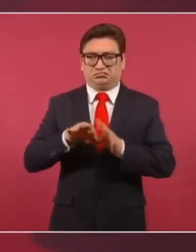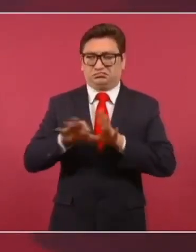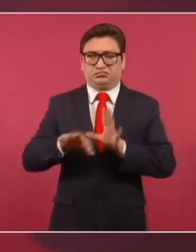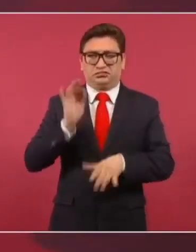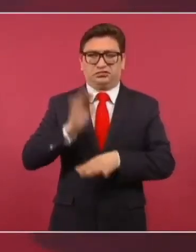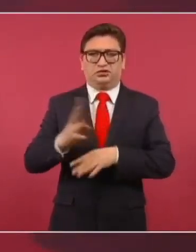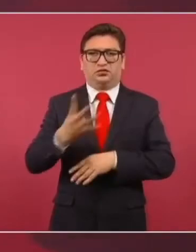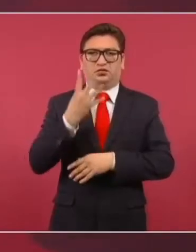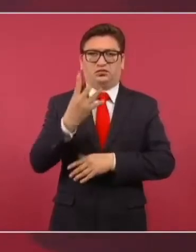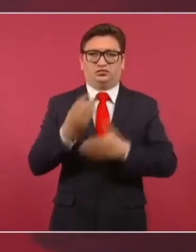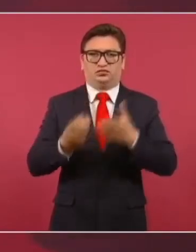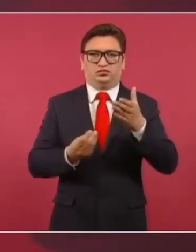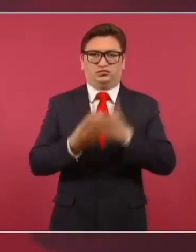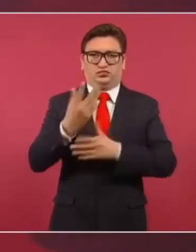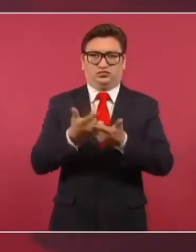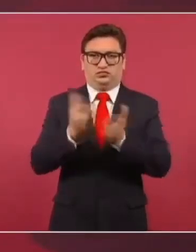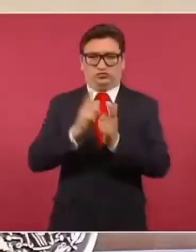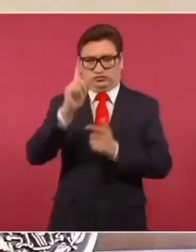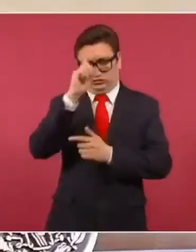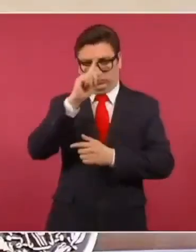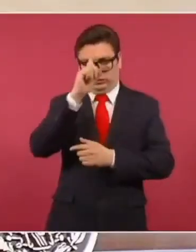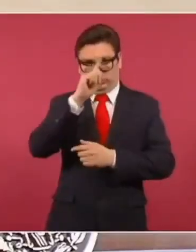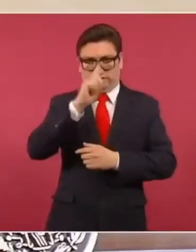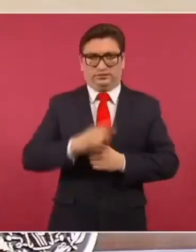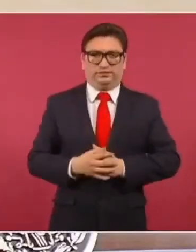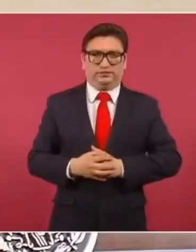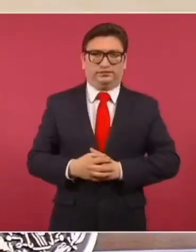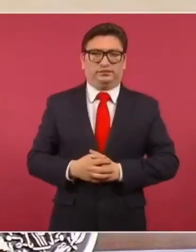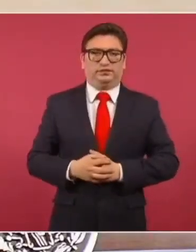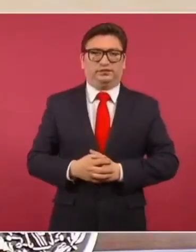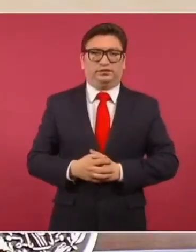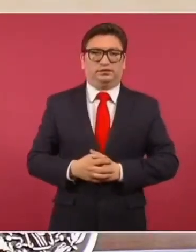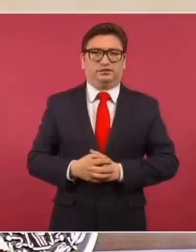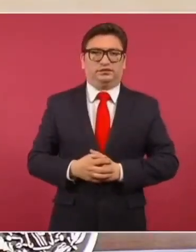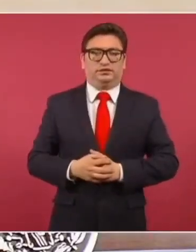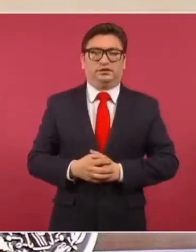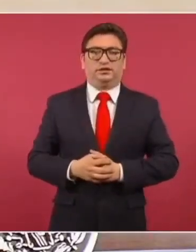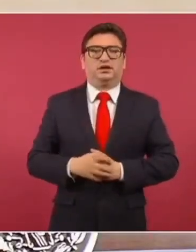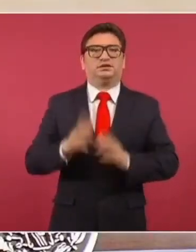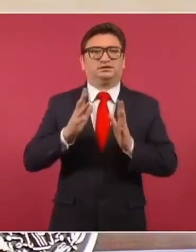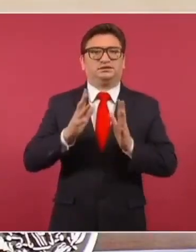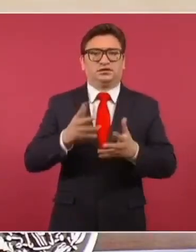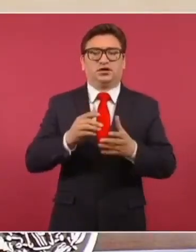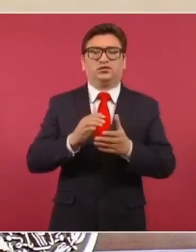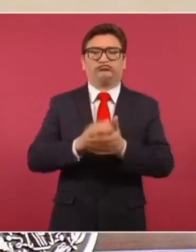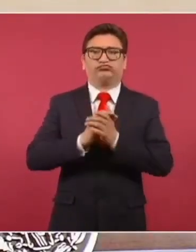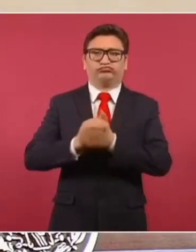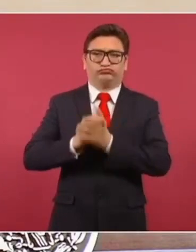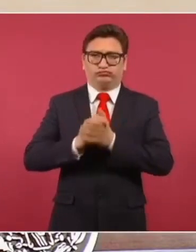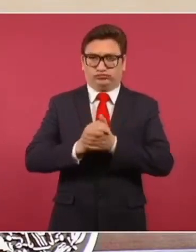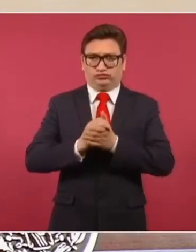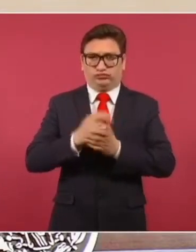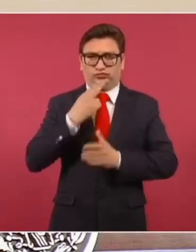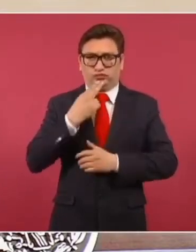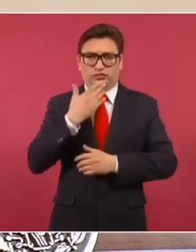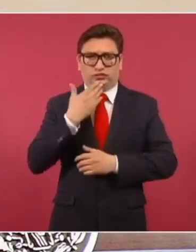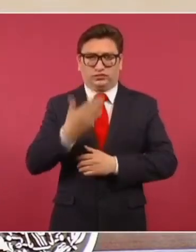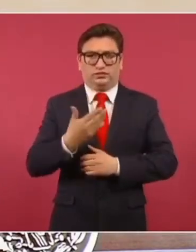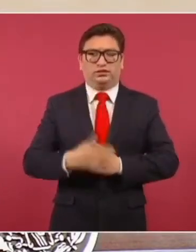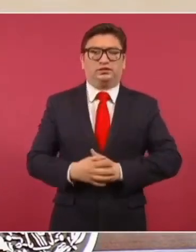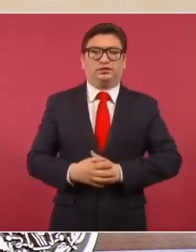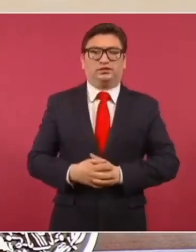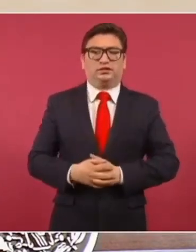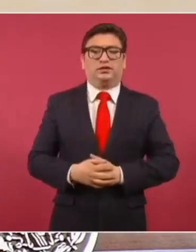los 4 nuevos consejeros, que se haya hecho por sorteo, porque